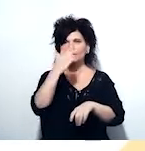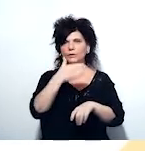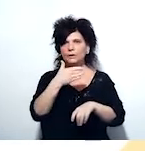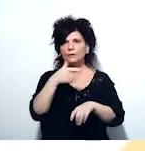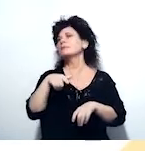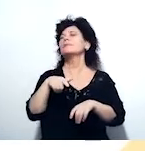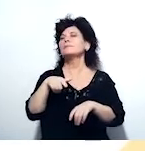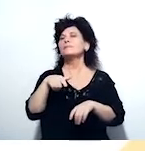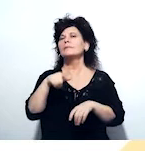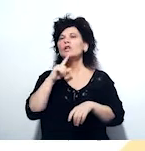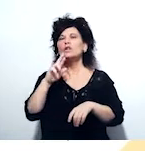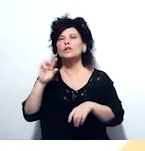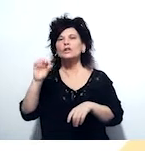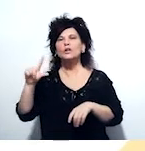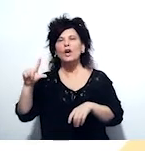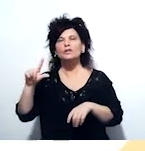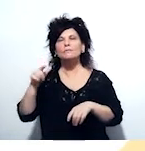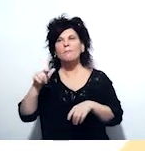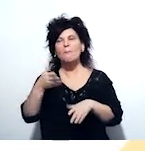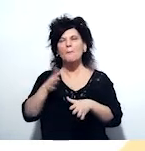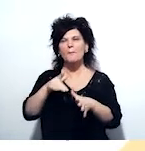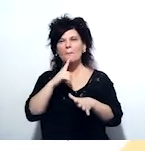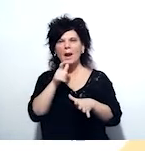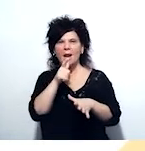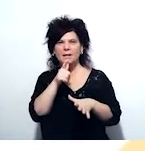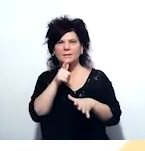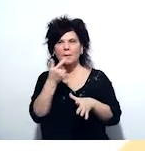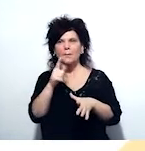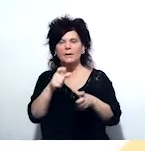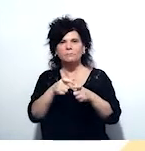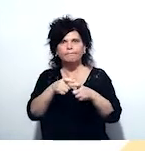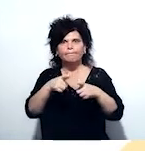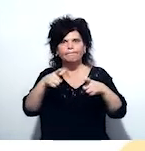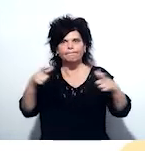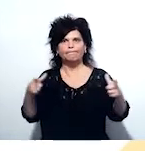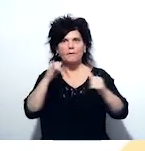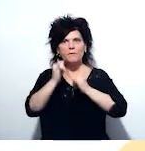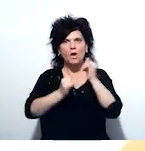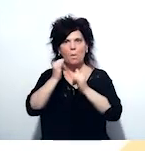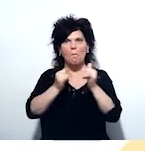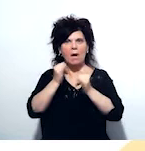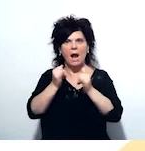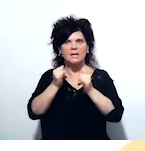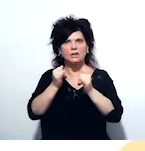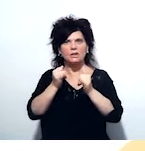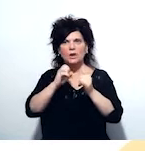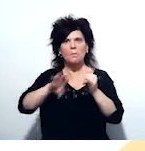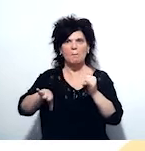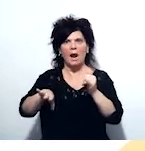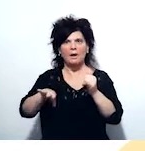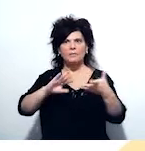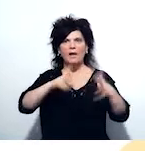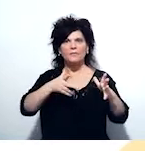Entonces, el troll es parecido. Lo que pasa es que se amplifica la desinformación en forma